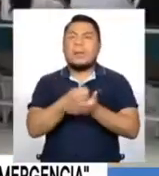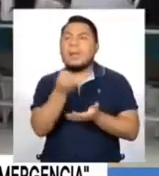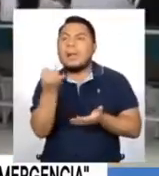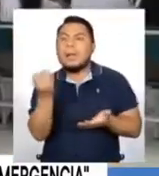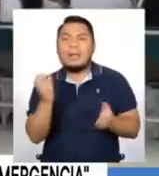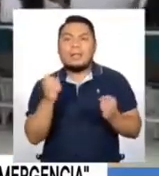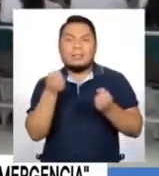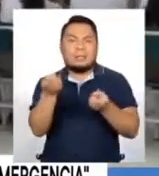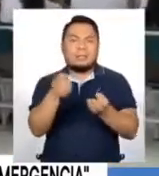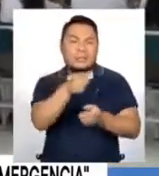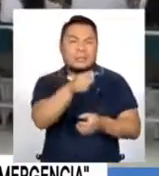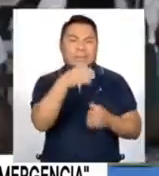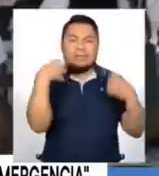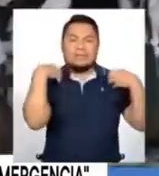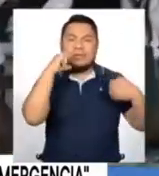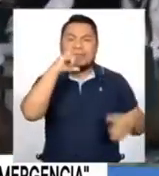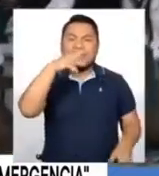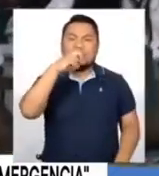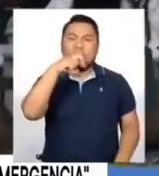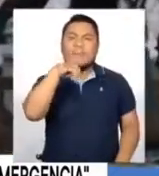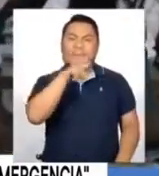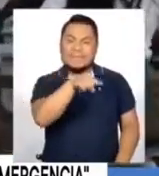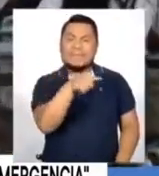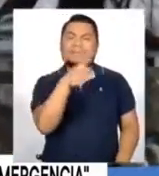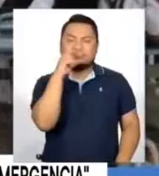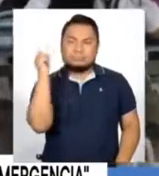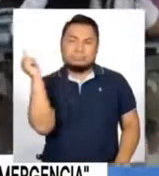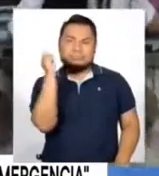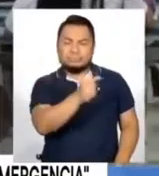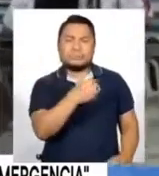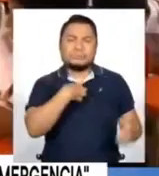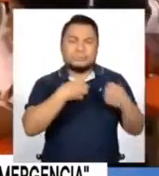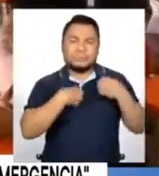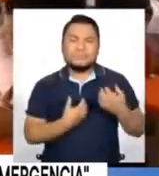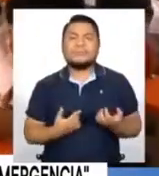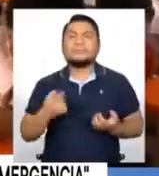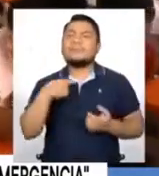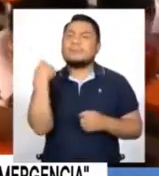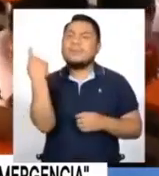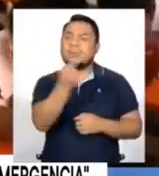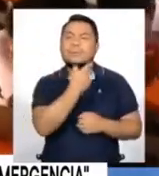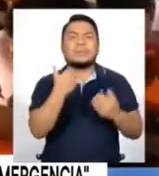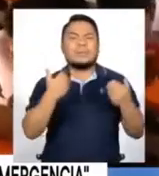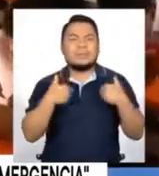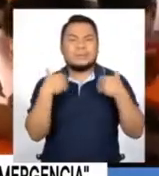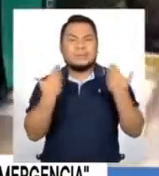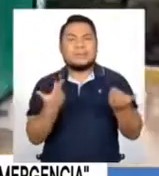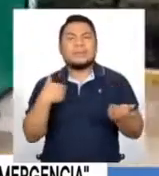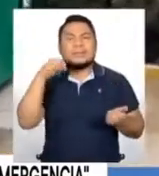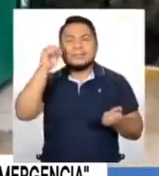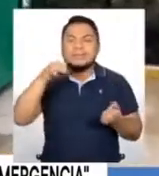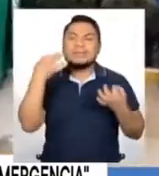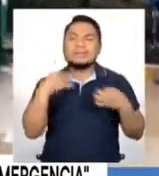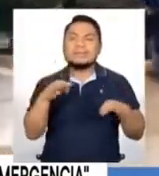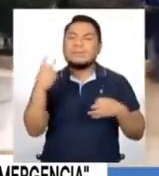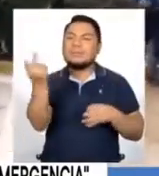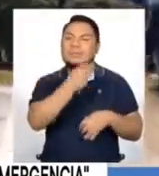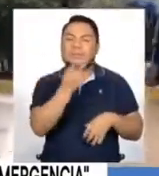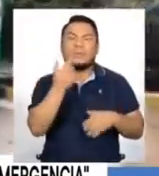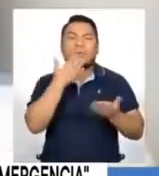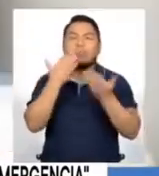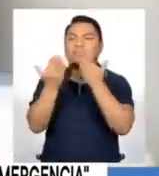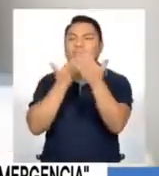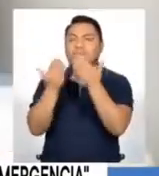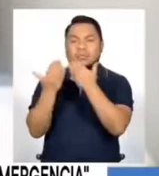¿verdad? Y para eso está Indecopi. Entonces, y para todo lo demás, las situaciones excepcionales, tiene que sí prevalecer el diálogo entre